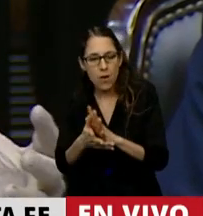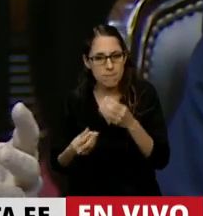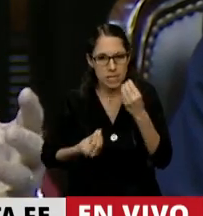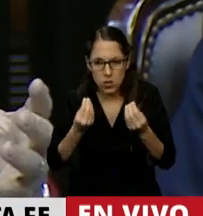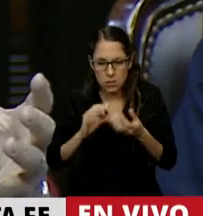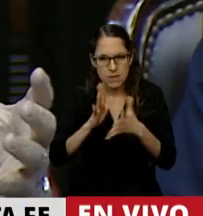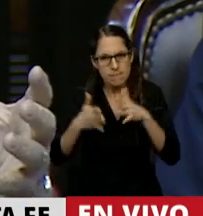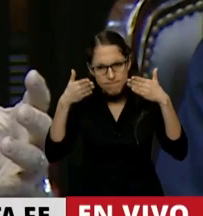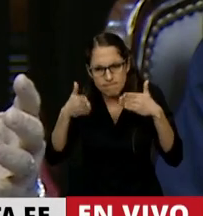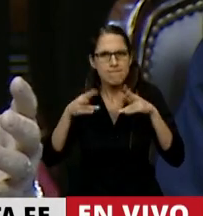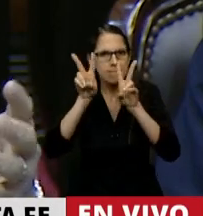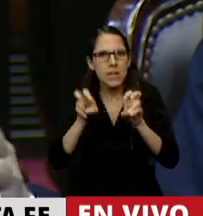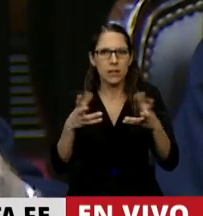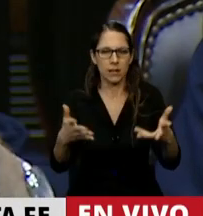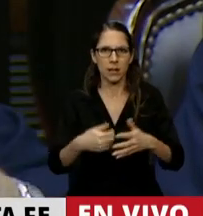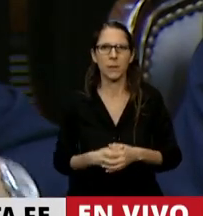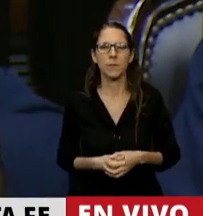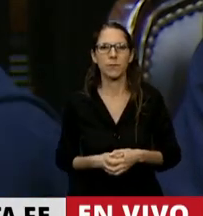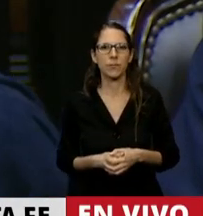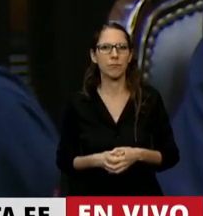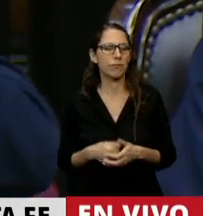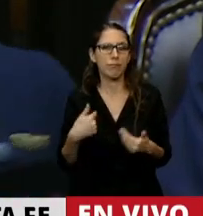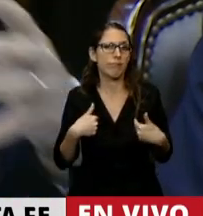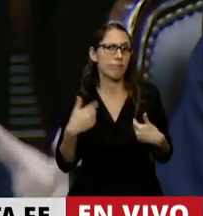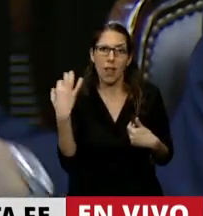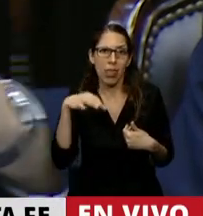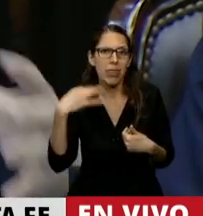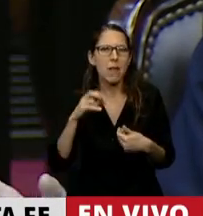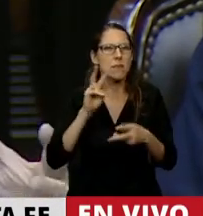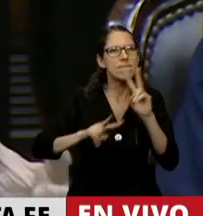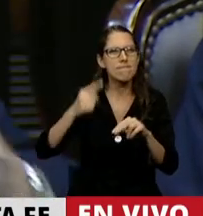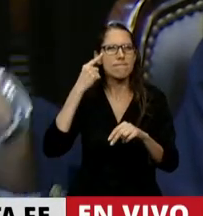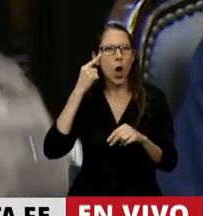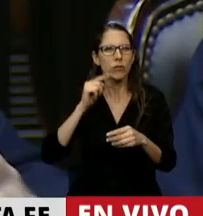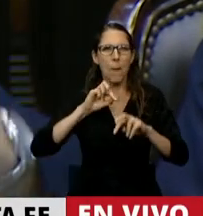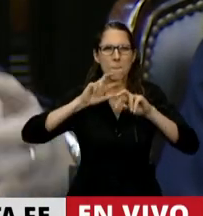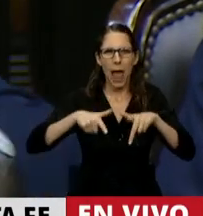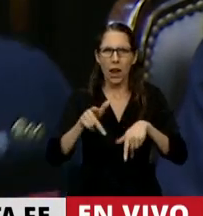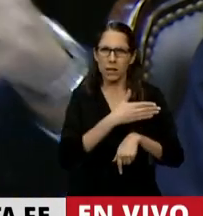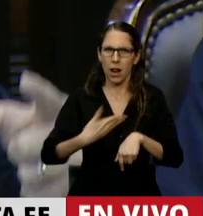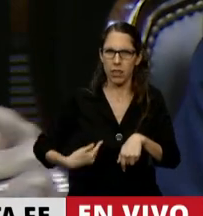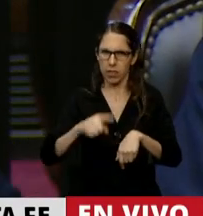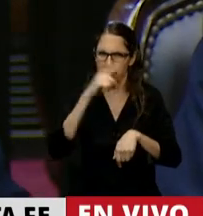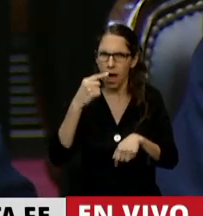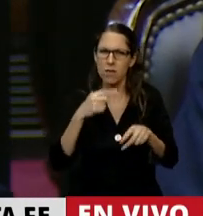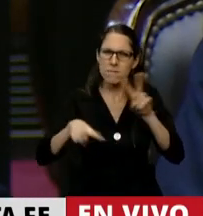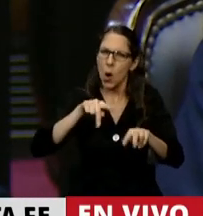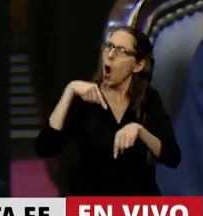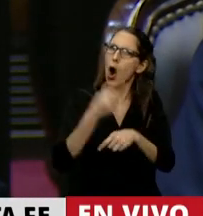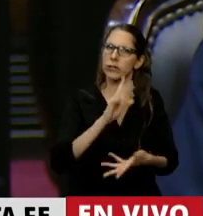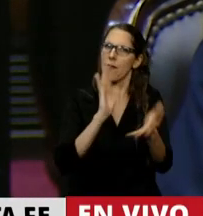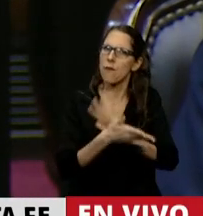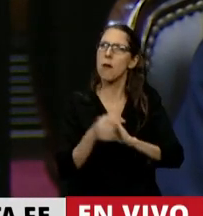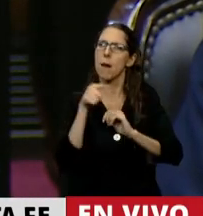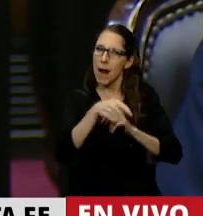de trabajo, tengo que tomar otro tipo de políticas públicas para tratar de solucionar a las